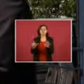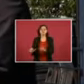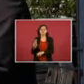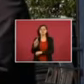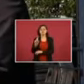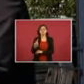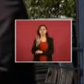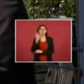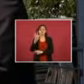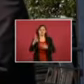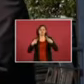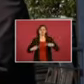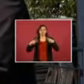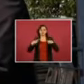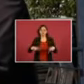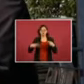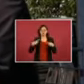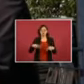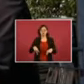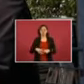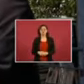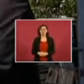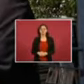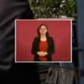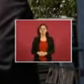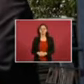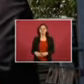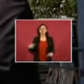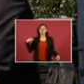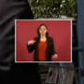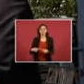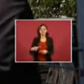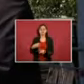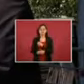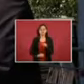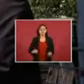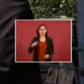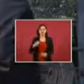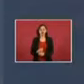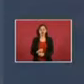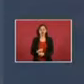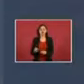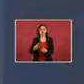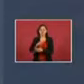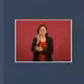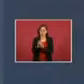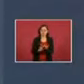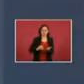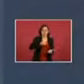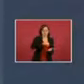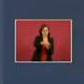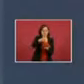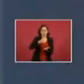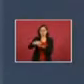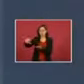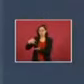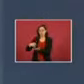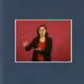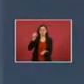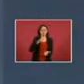7.734 productores. Este año, el programa Sembrando Vida se